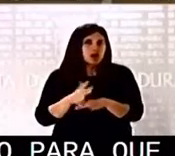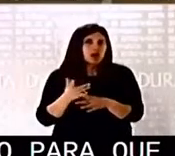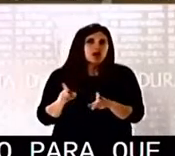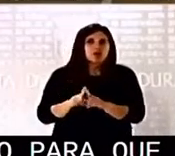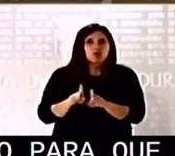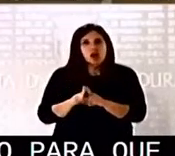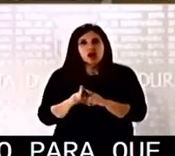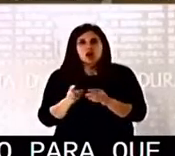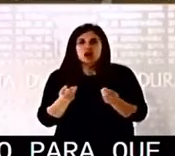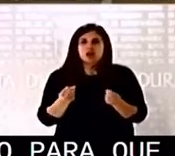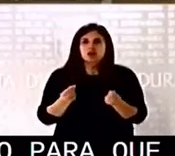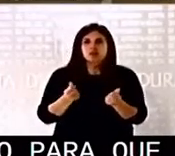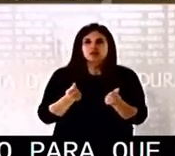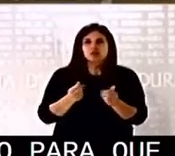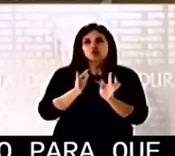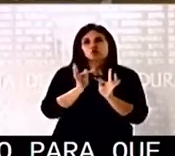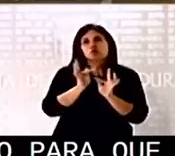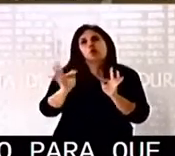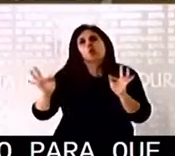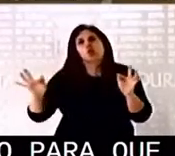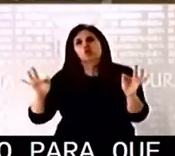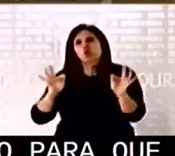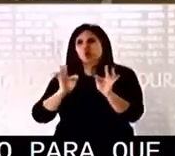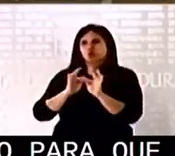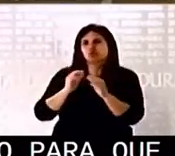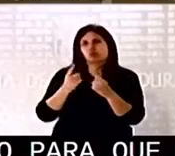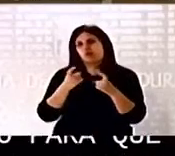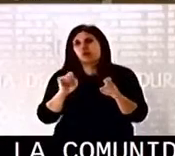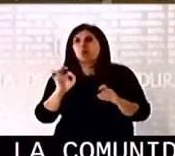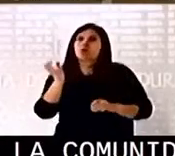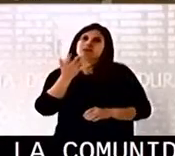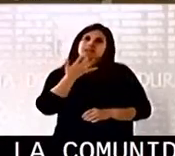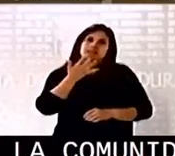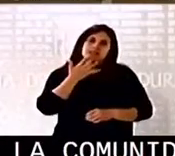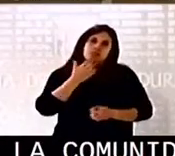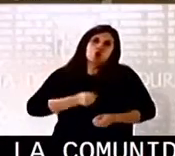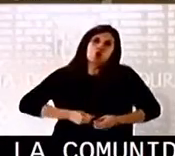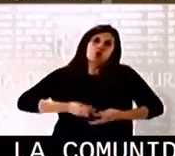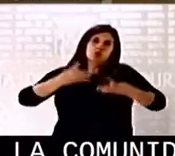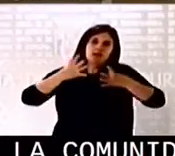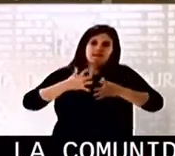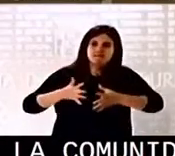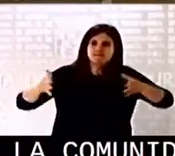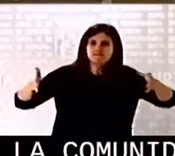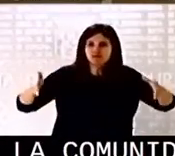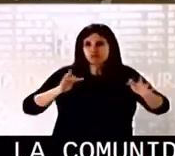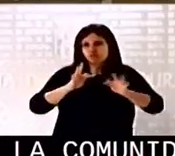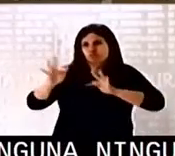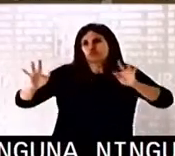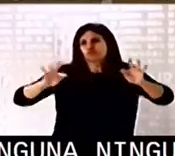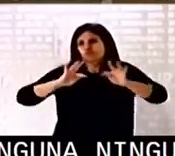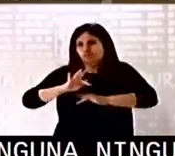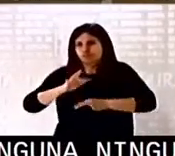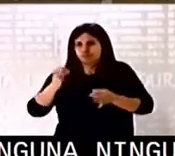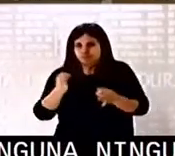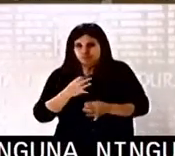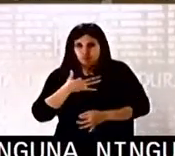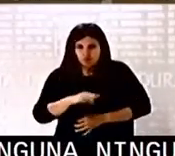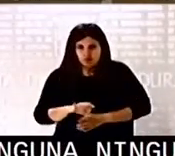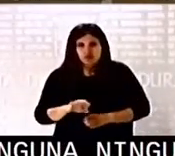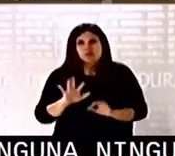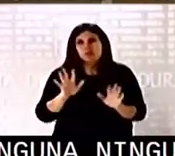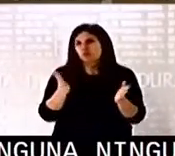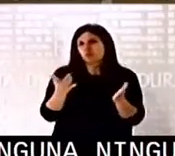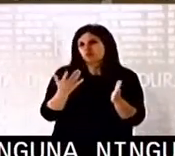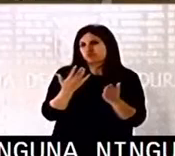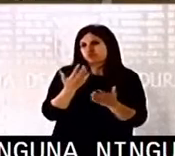hacer ni turnos, salvo que la comunidad sea muy grande, ni se tenga que hacer ninguna medida especial. Hombre,